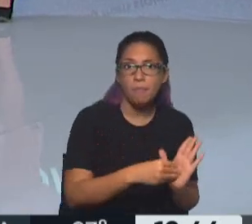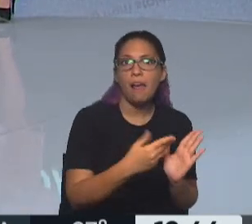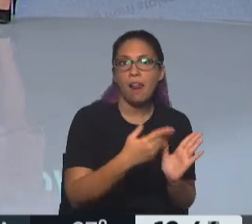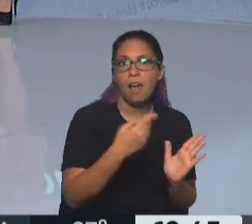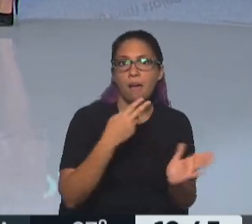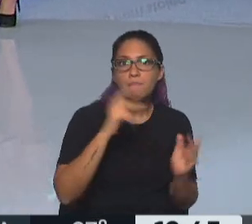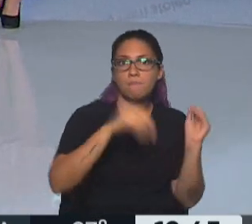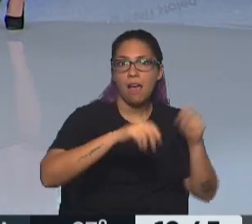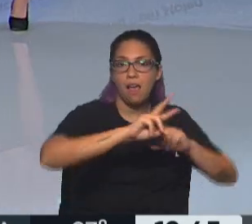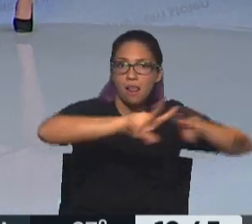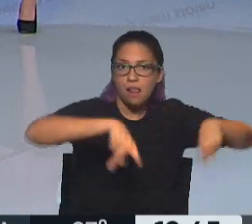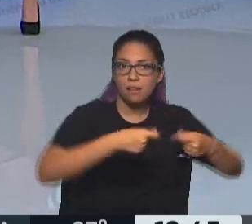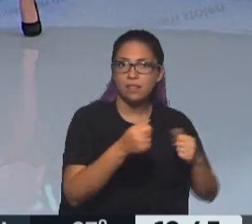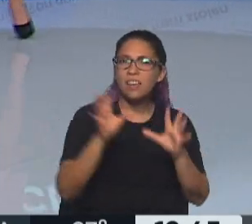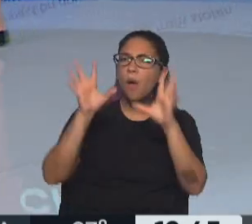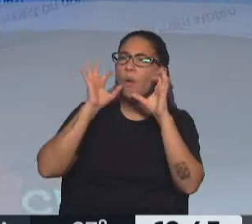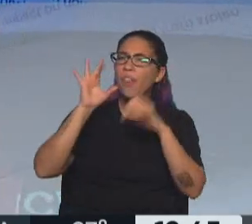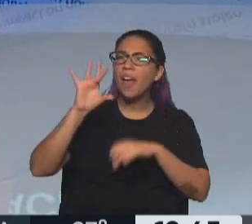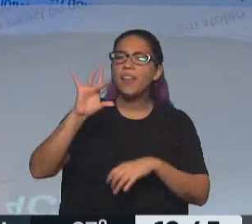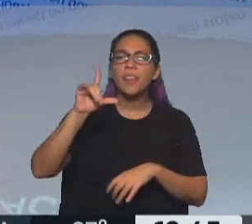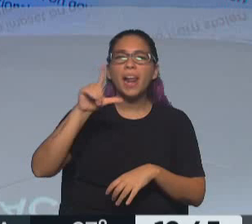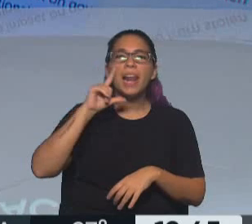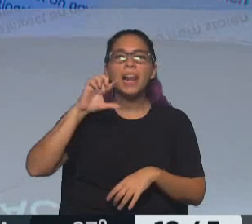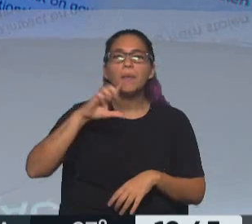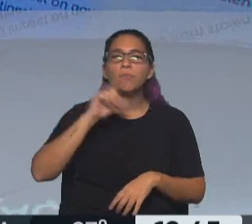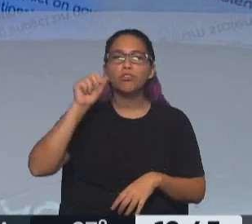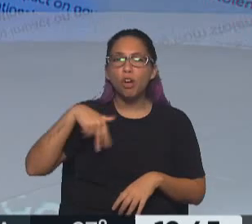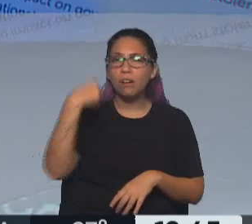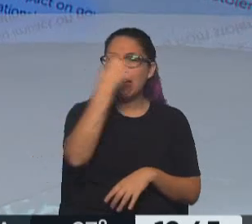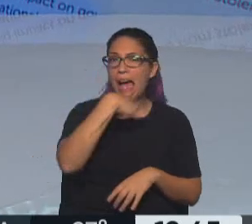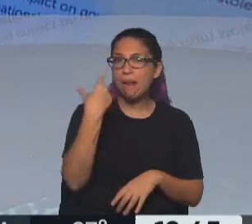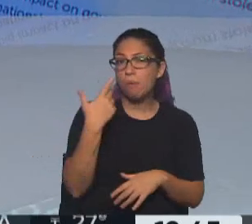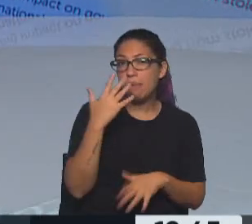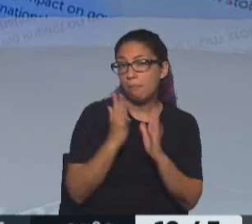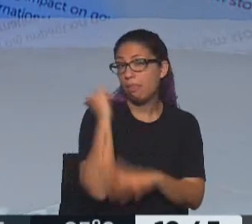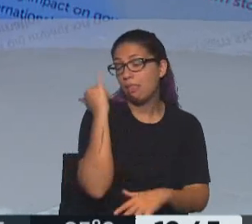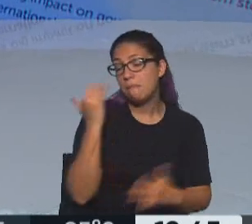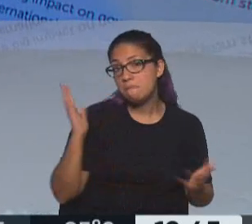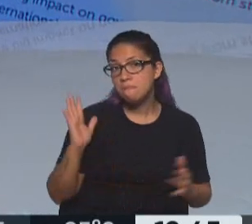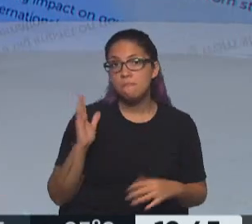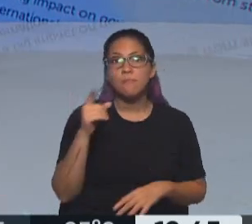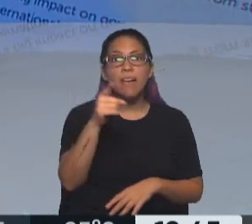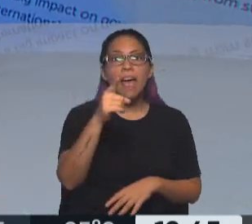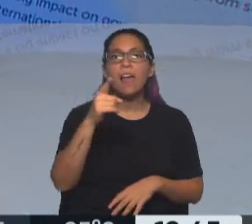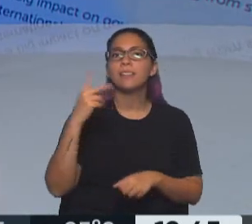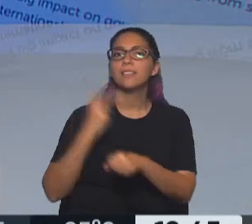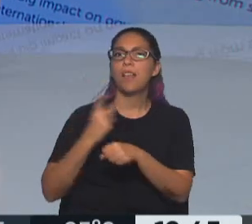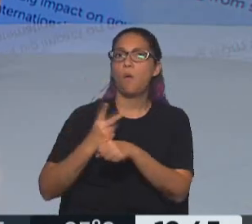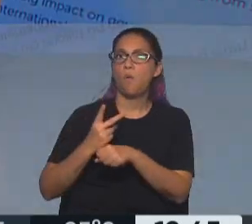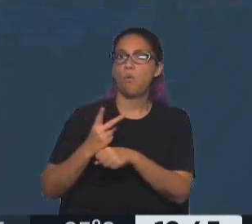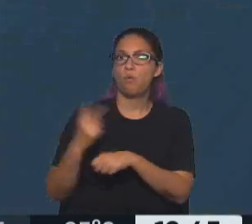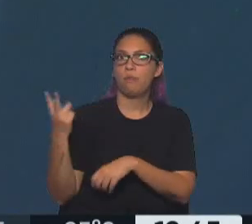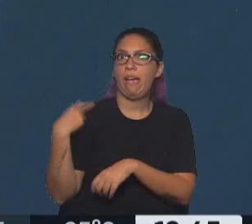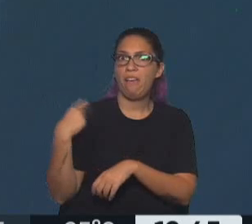¿Se acuerdan de David Lipton? ¿Lo recuerdan? Quizás lo tienen más de cara, pero no saben bien quién es. Era el número 2 del Fondo Monetario